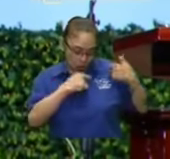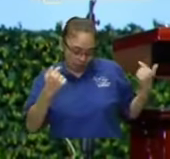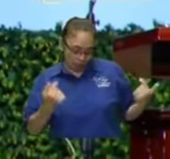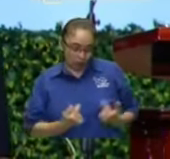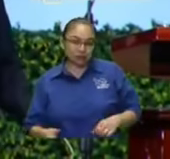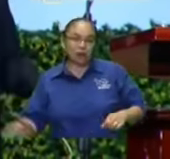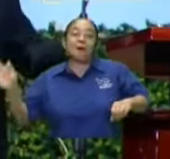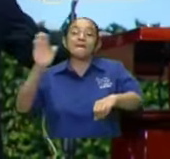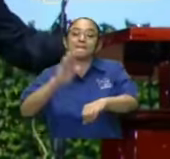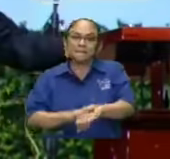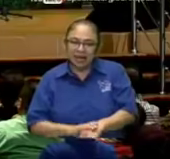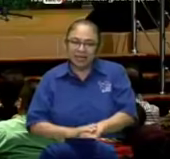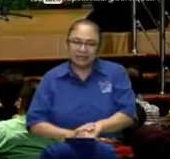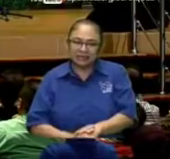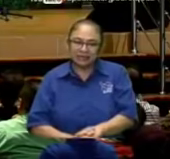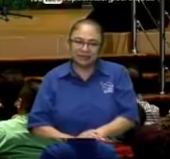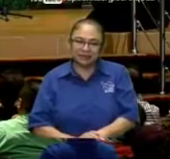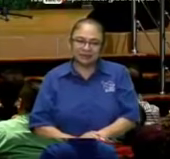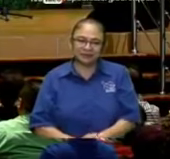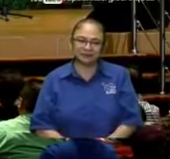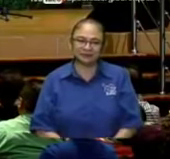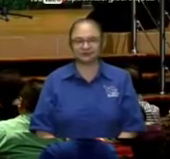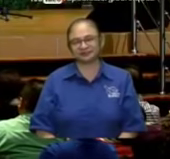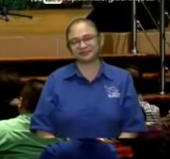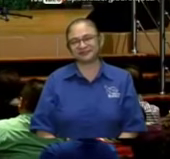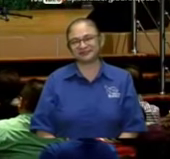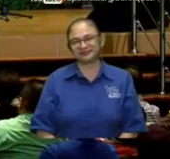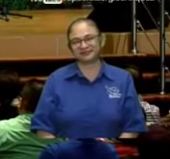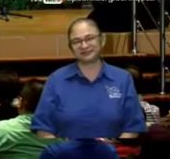tenemos 27 y no me han renovado ni la licencia de conducir.